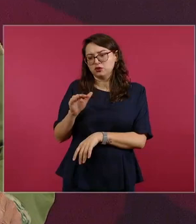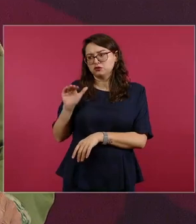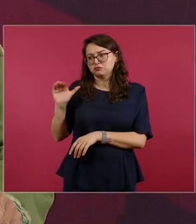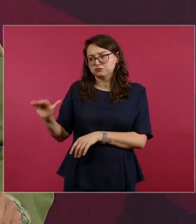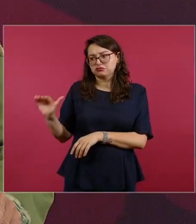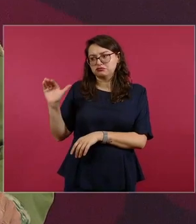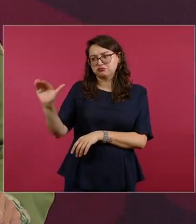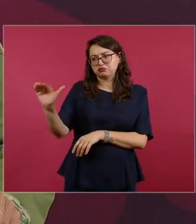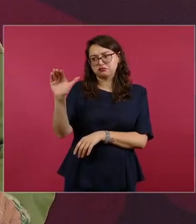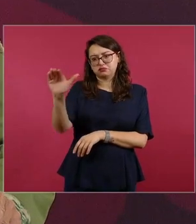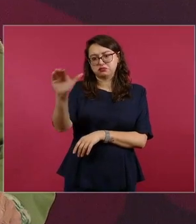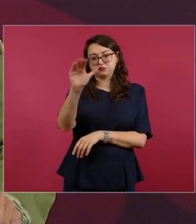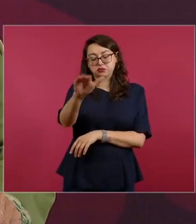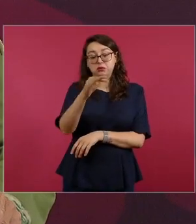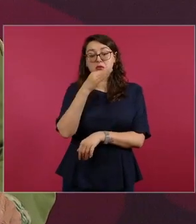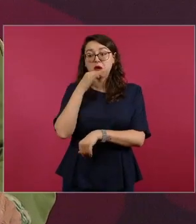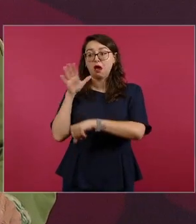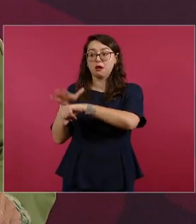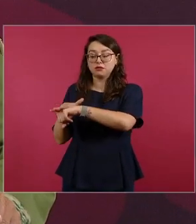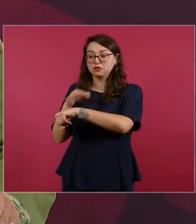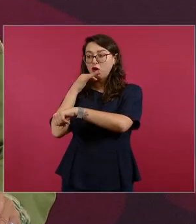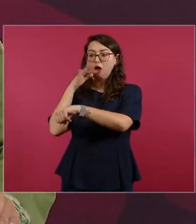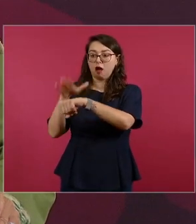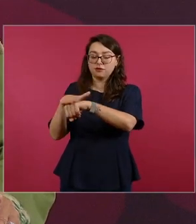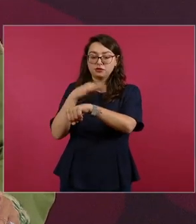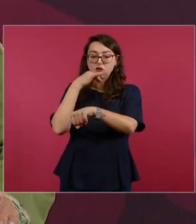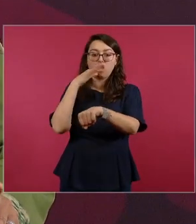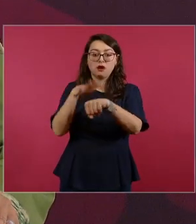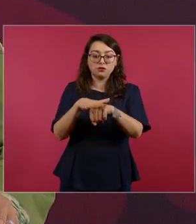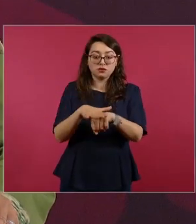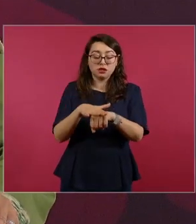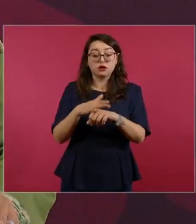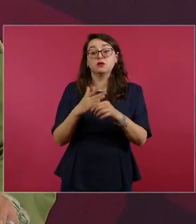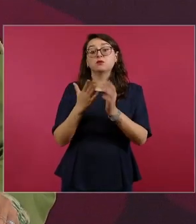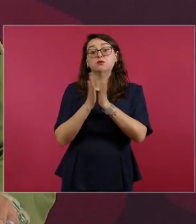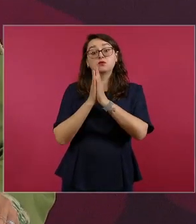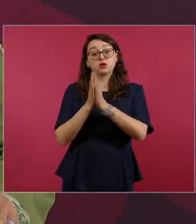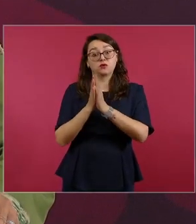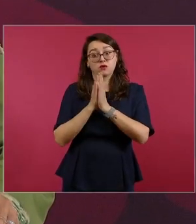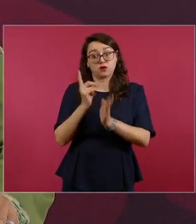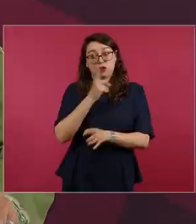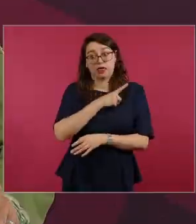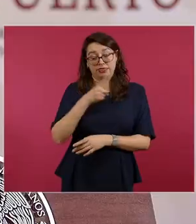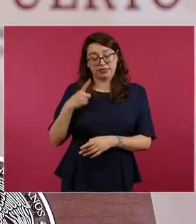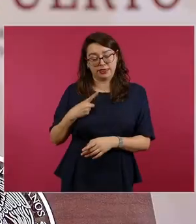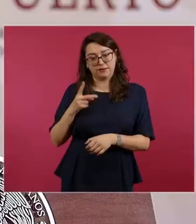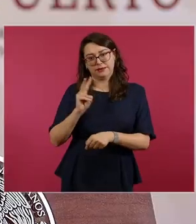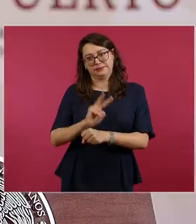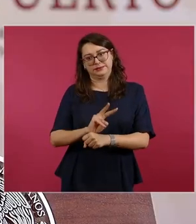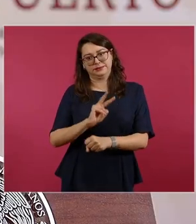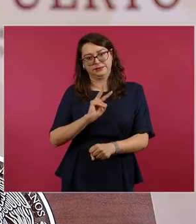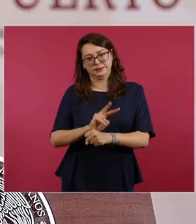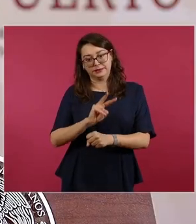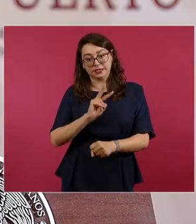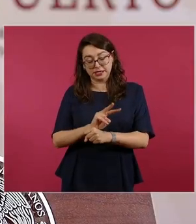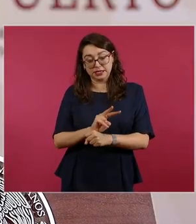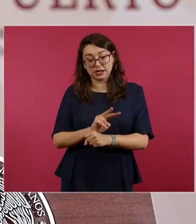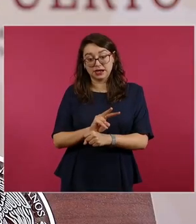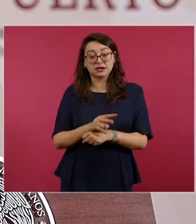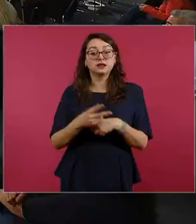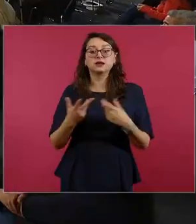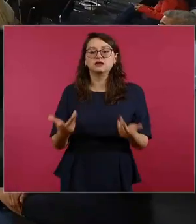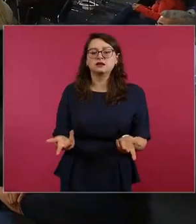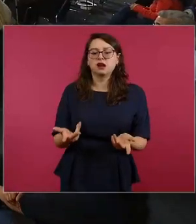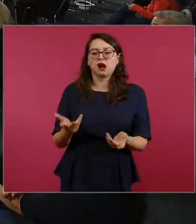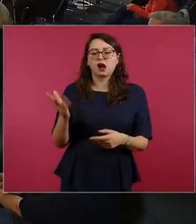adiestramiento se les da a conocer y se les insiste en esta parte de la supervisión y que no se